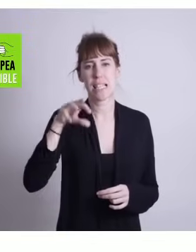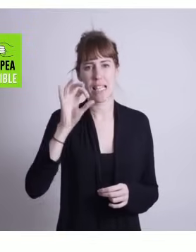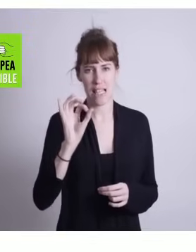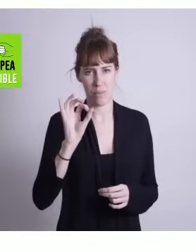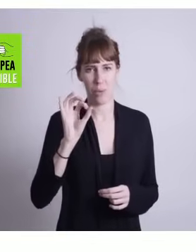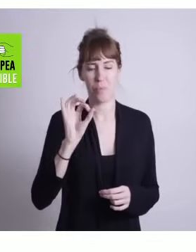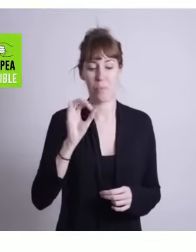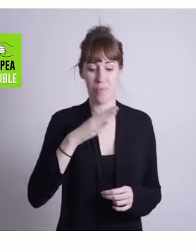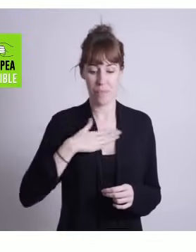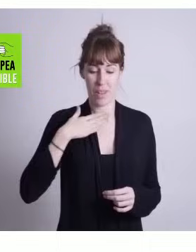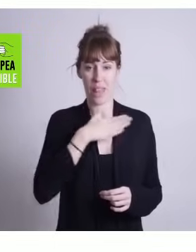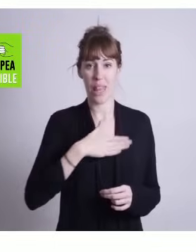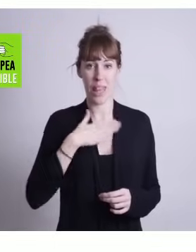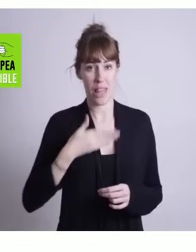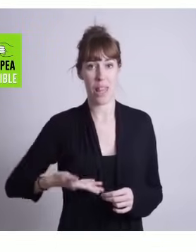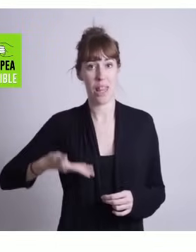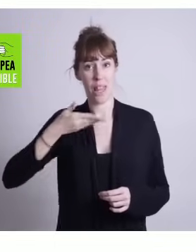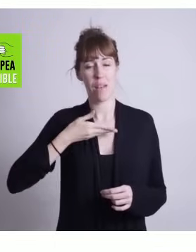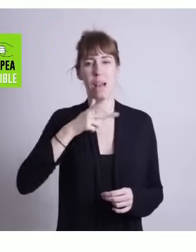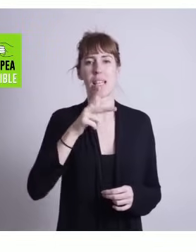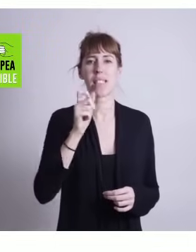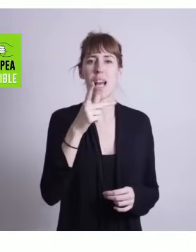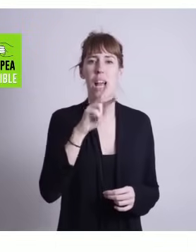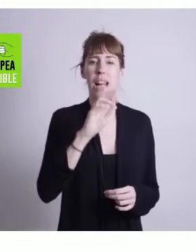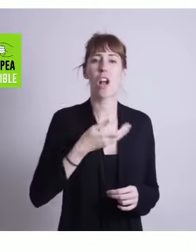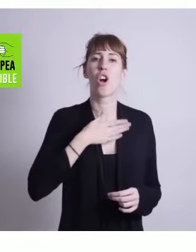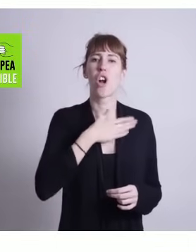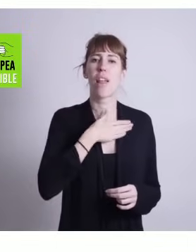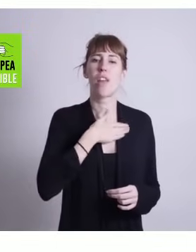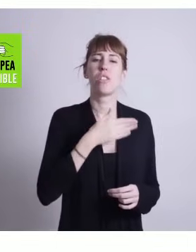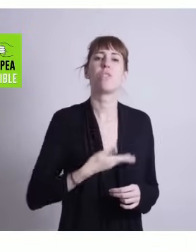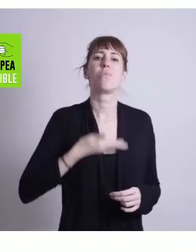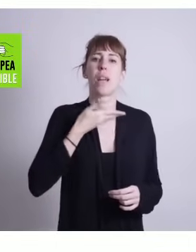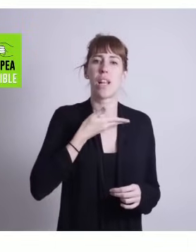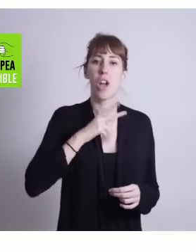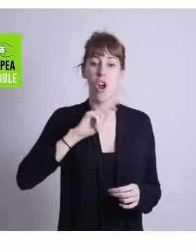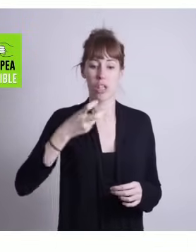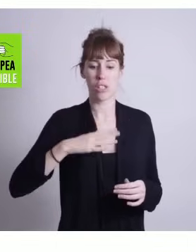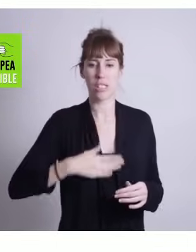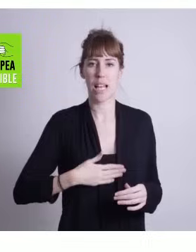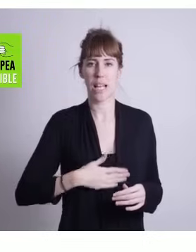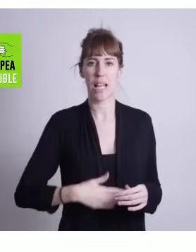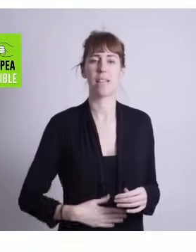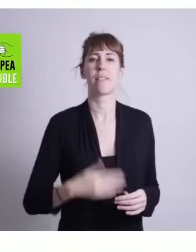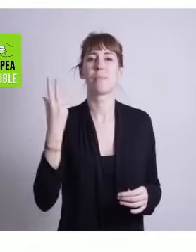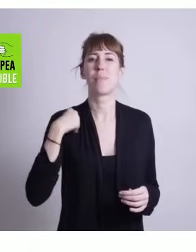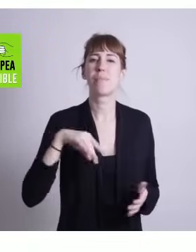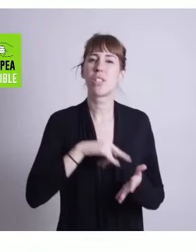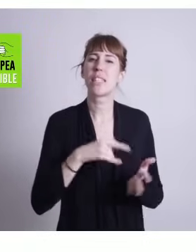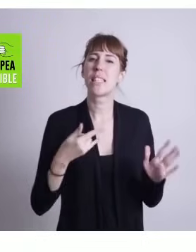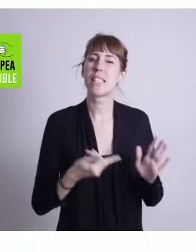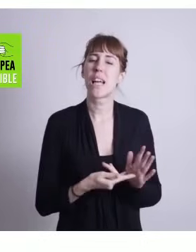chakra, que es el corazón superior, y debajo hay otros dos chakras más, que es lo que formaría nuestro sistema de chakra,